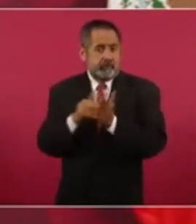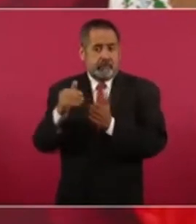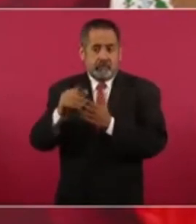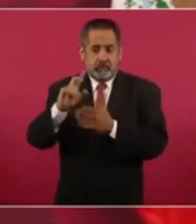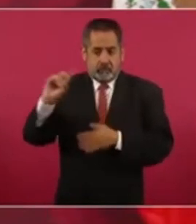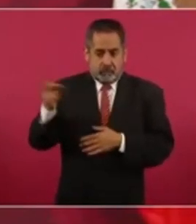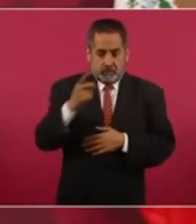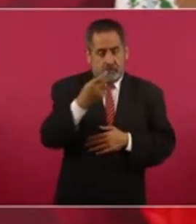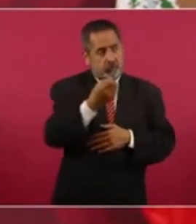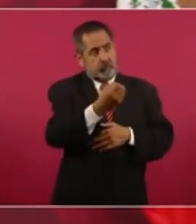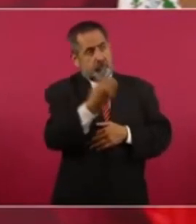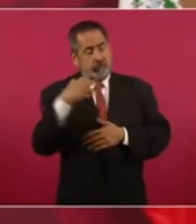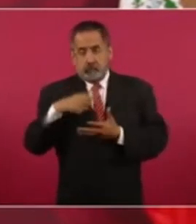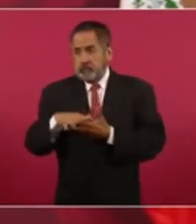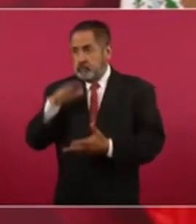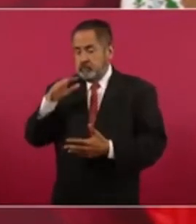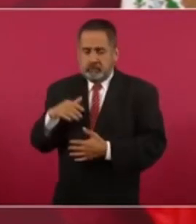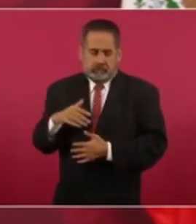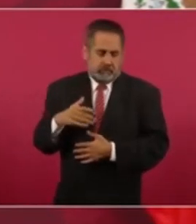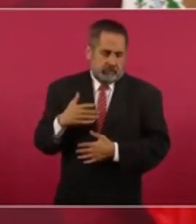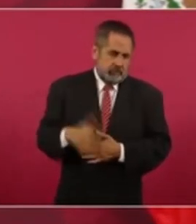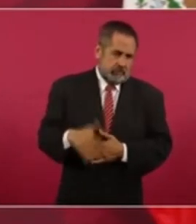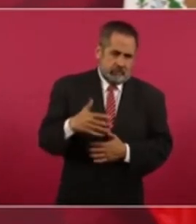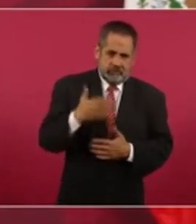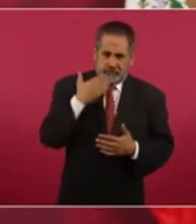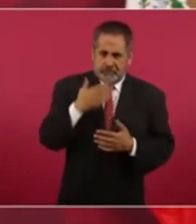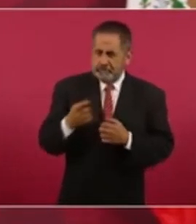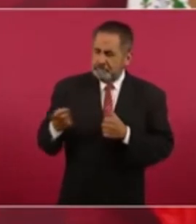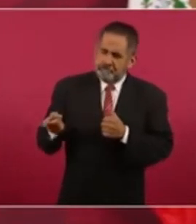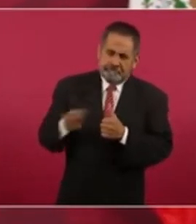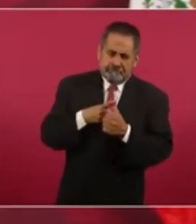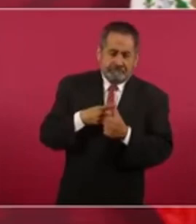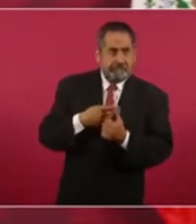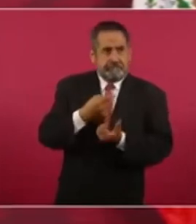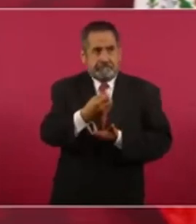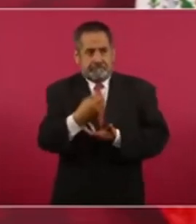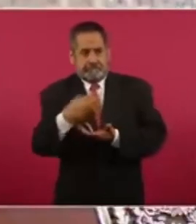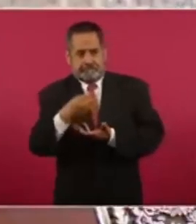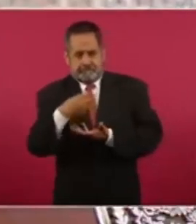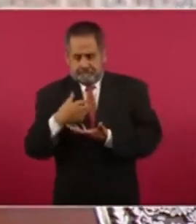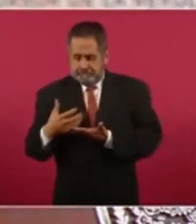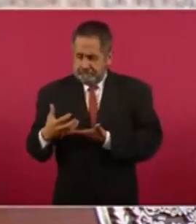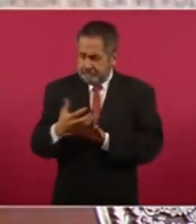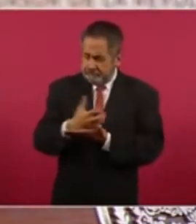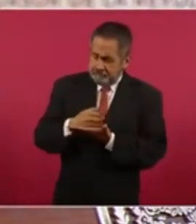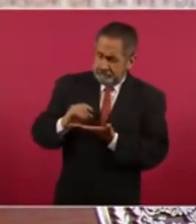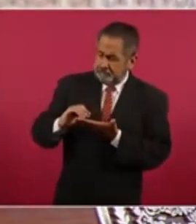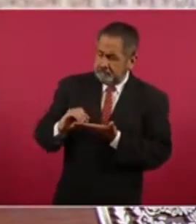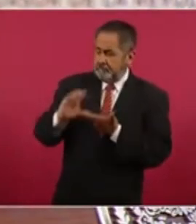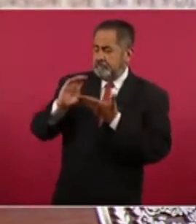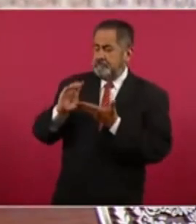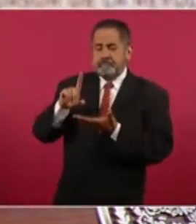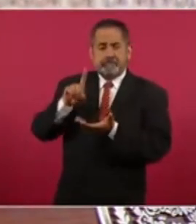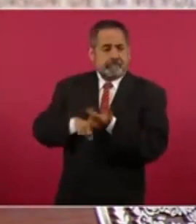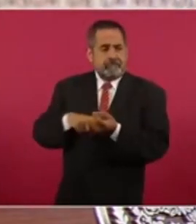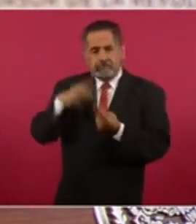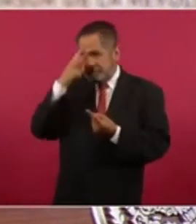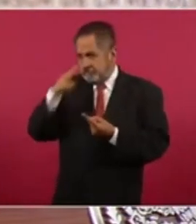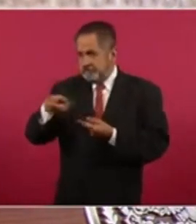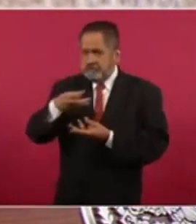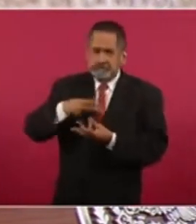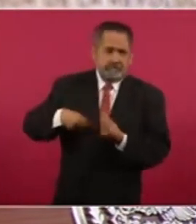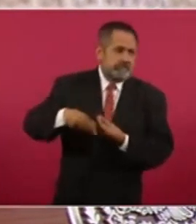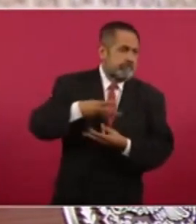dólares. Es el principal ingreso, la principal fuente